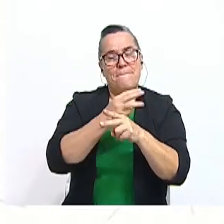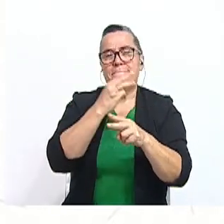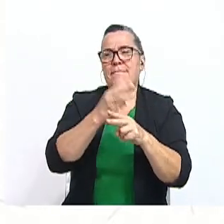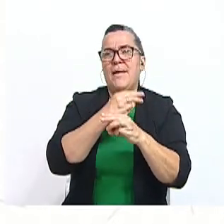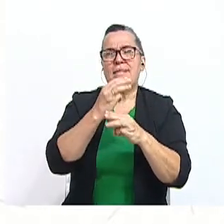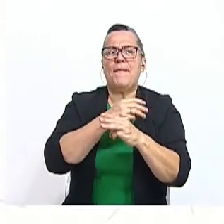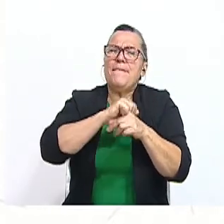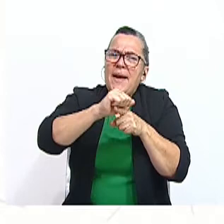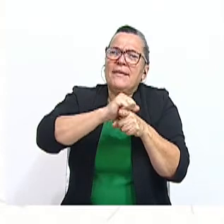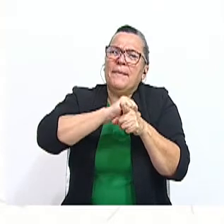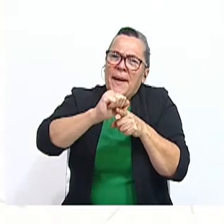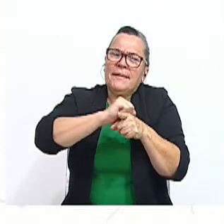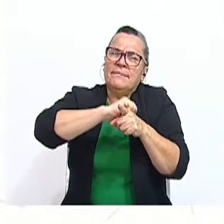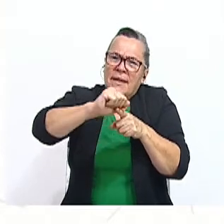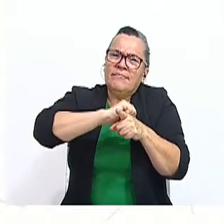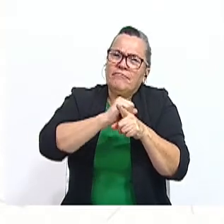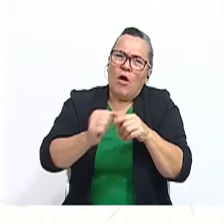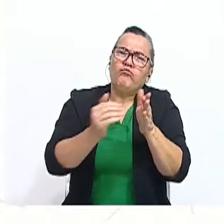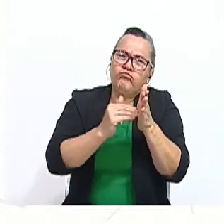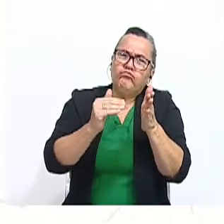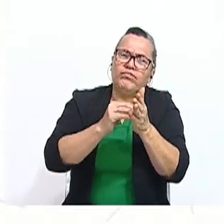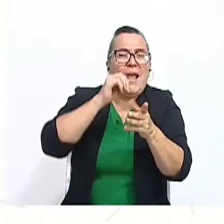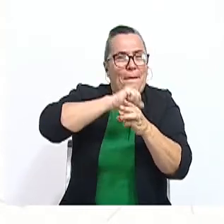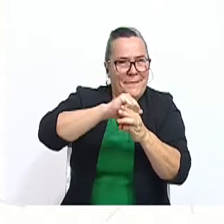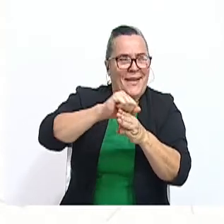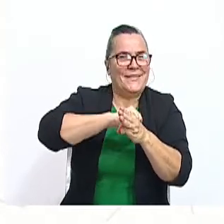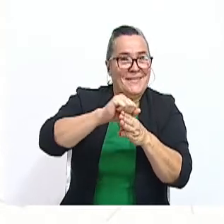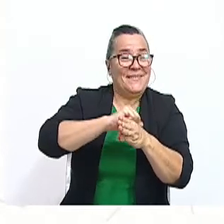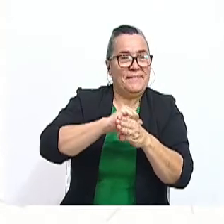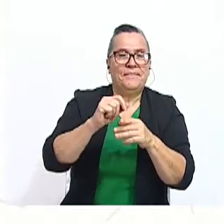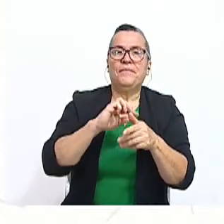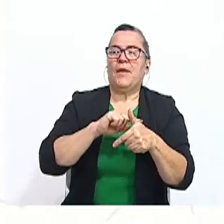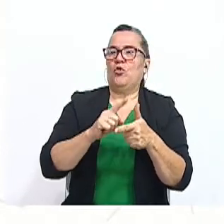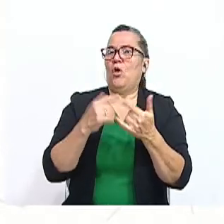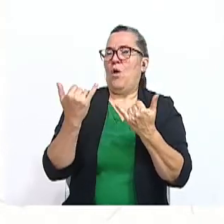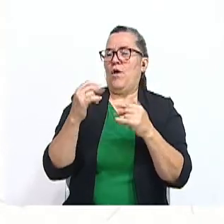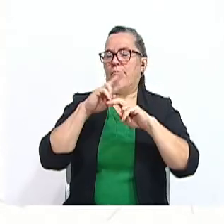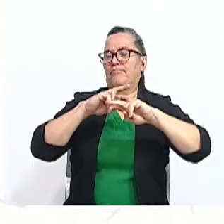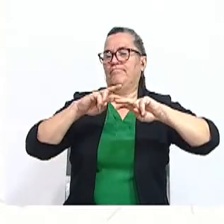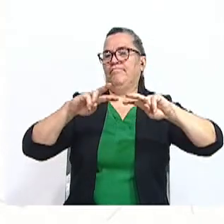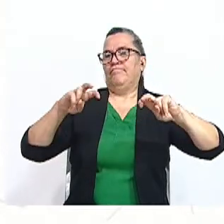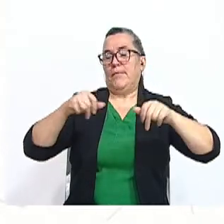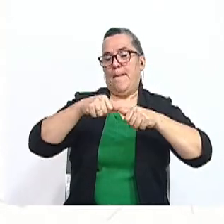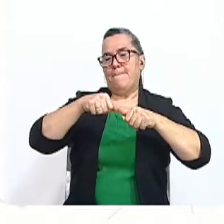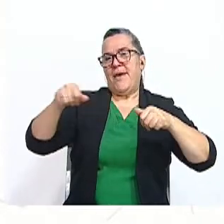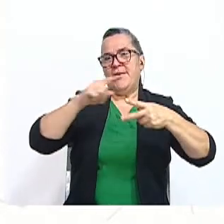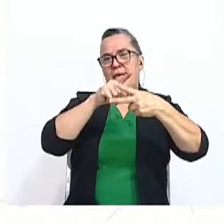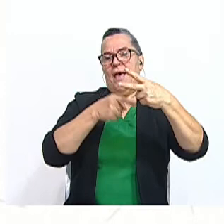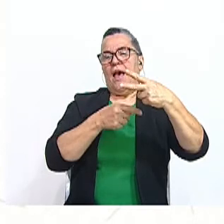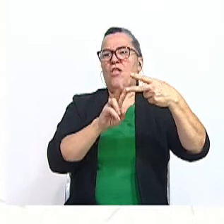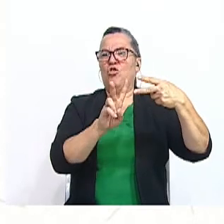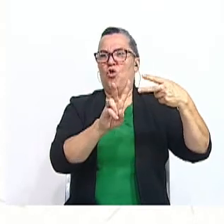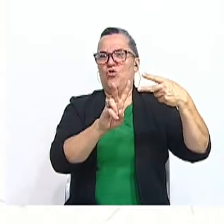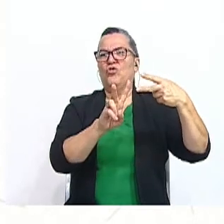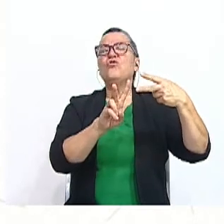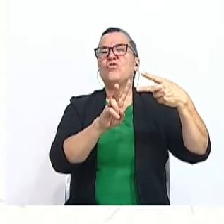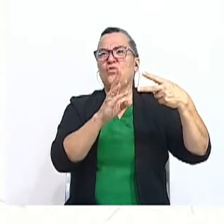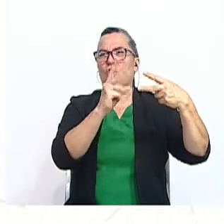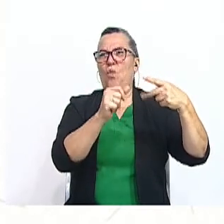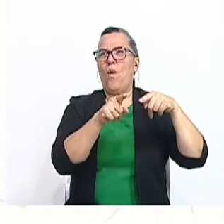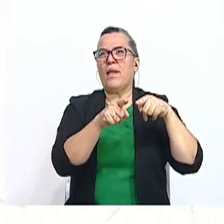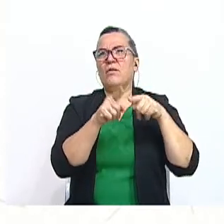mucha práctica. Entonces, vamos ahora a analizar. Determinemos la medida del ángulo 2. ¿Les parece?